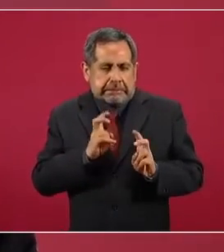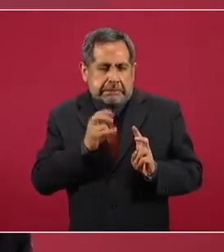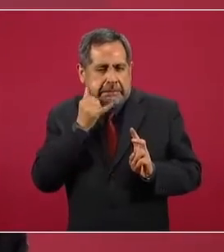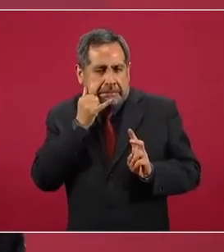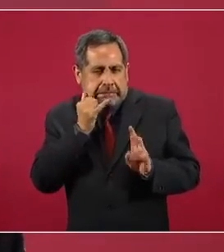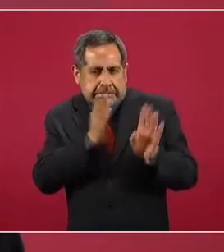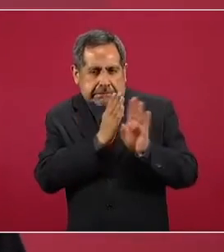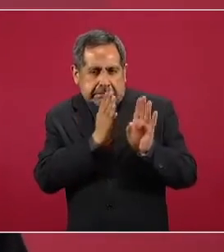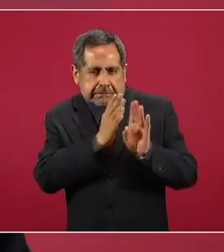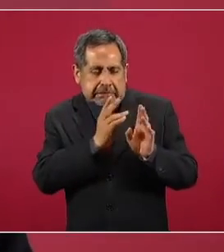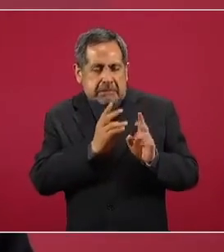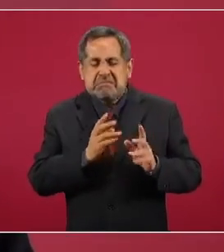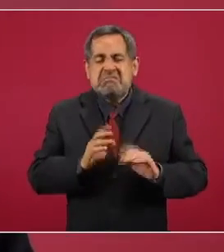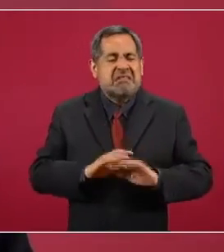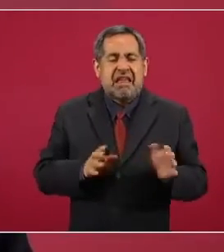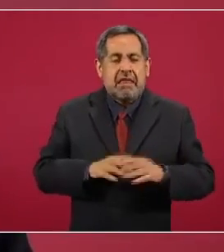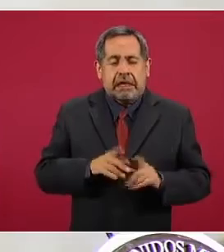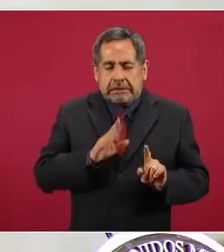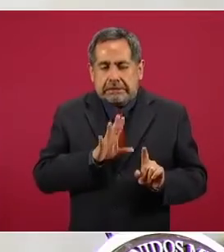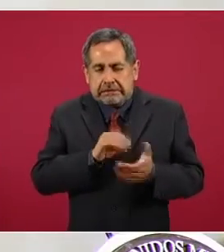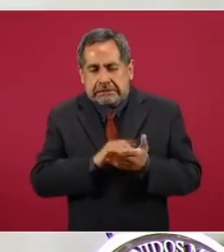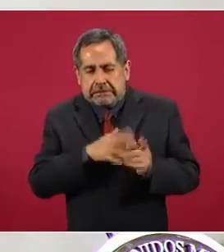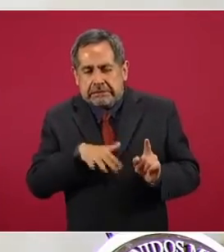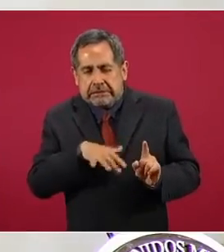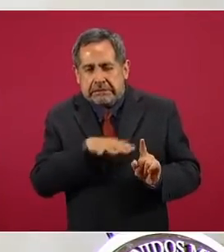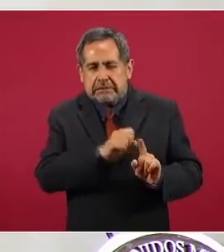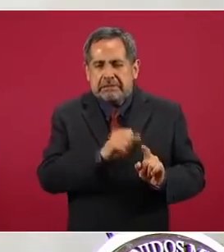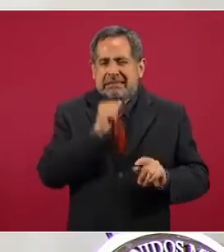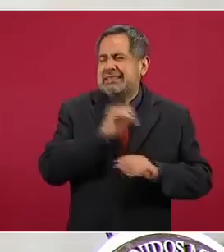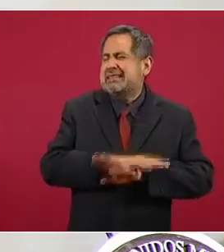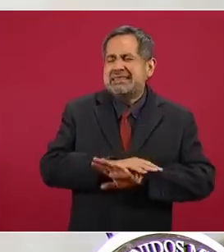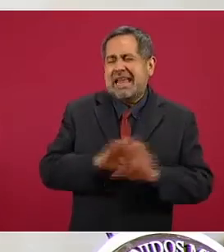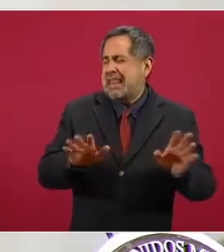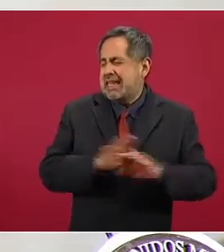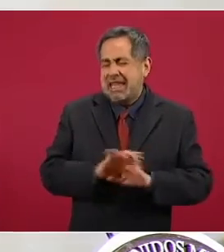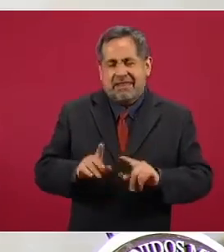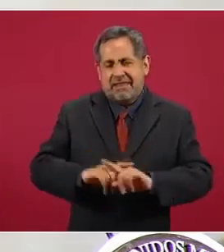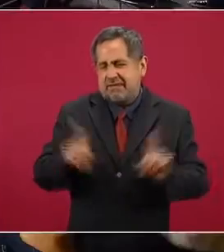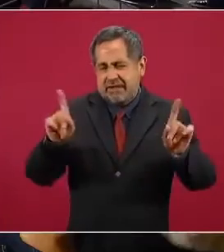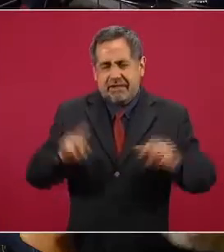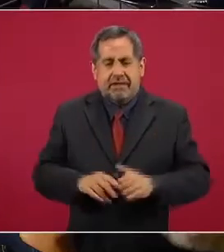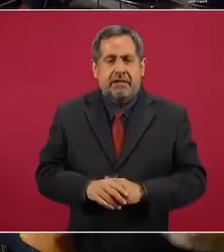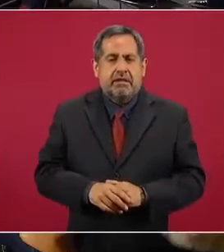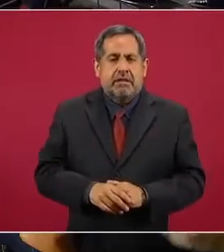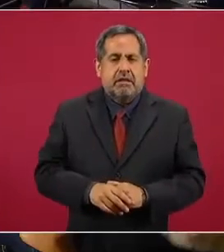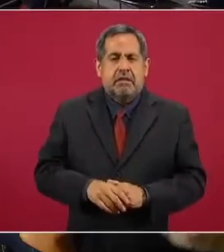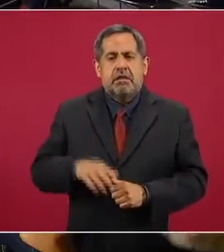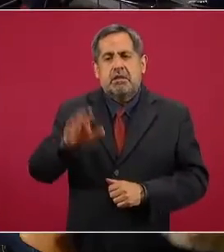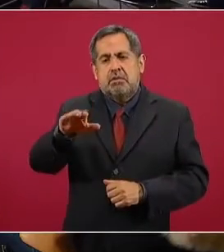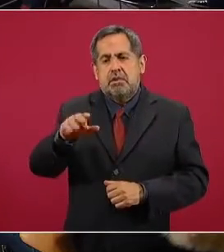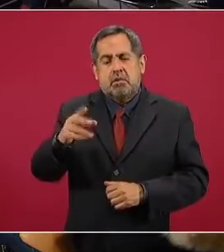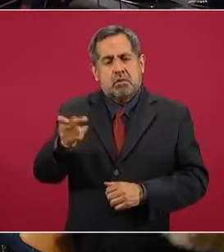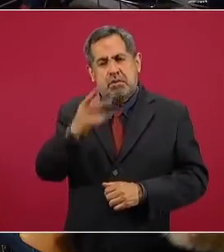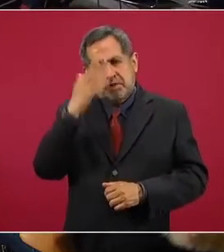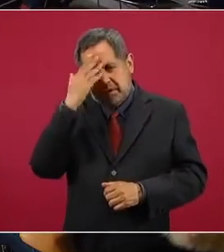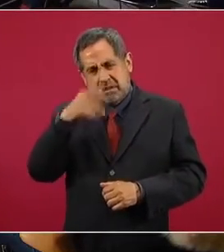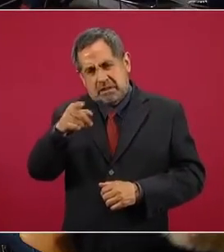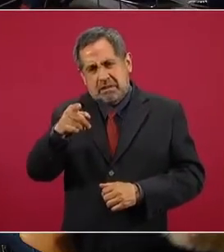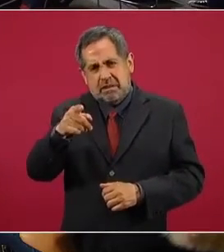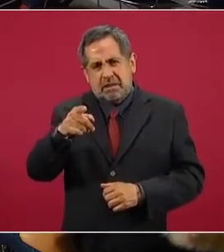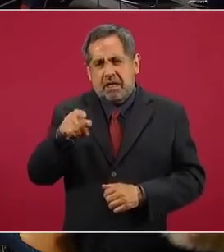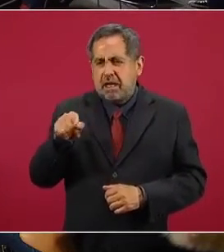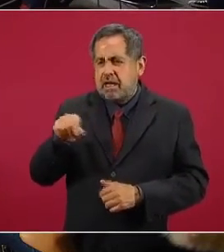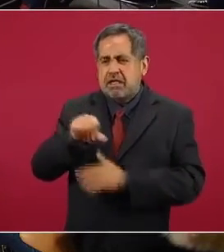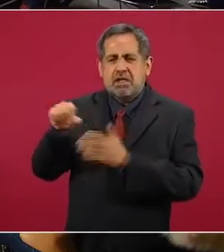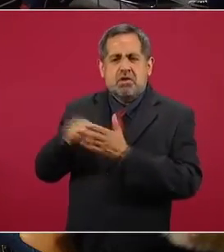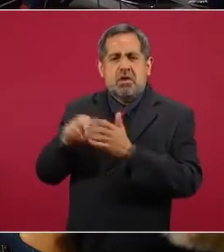se persigue a nadie, es otra cosa. Presidente, ¿usted tenía conocimiento de que el Centro